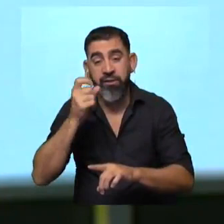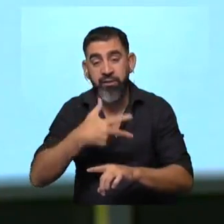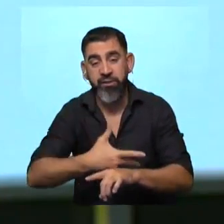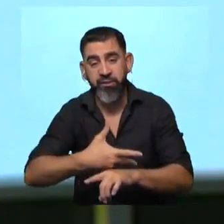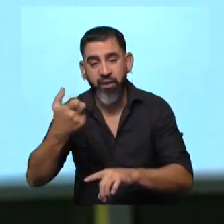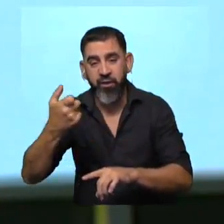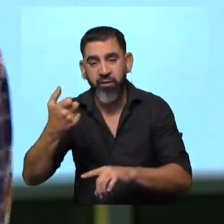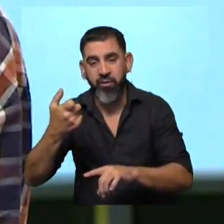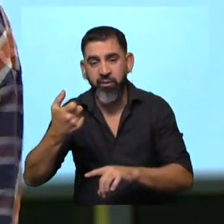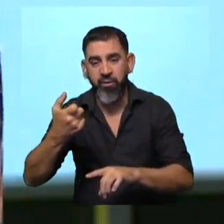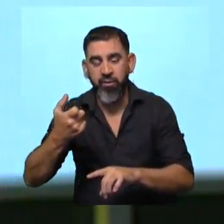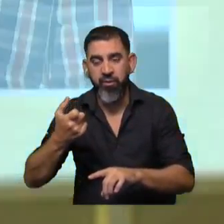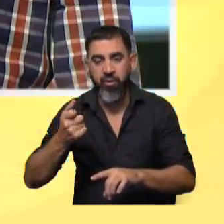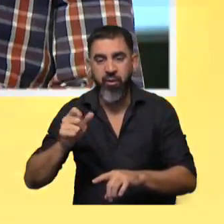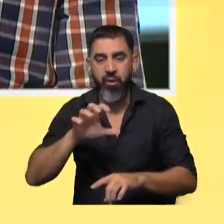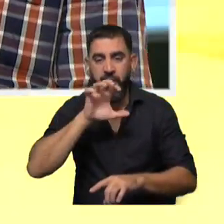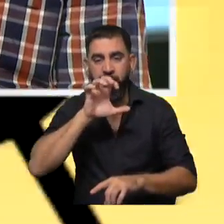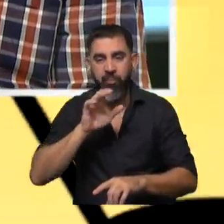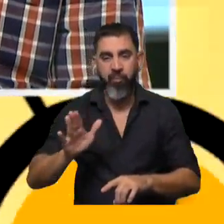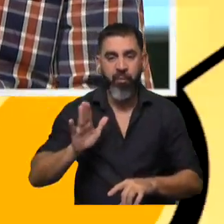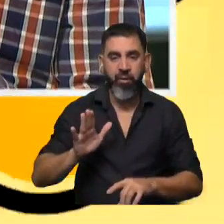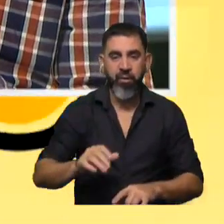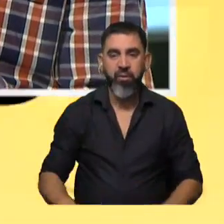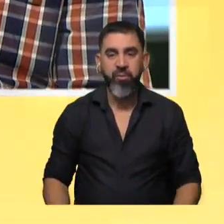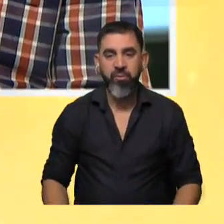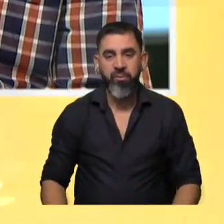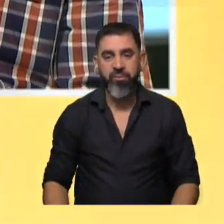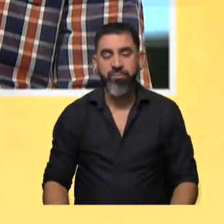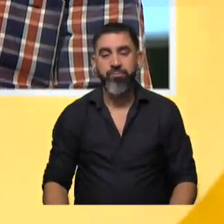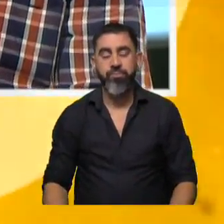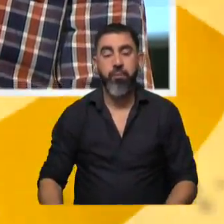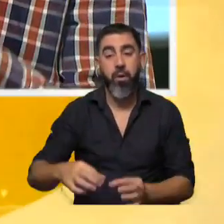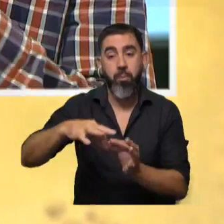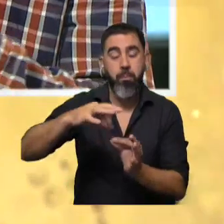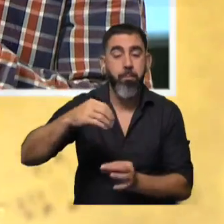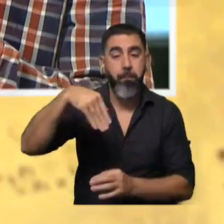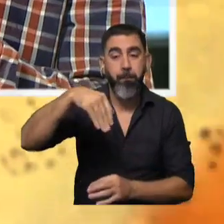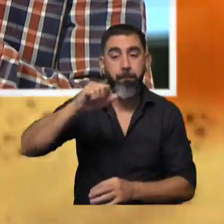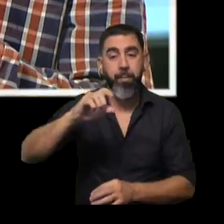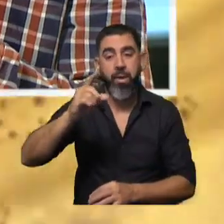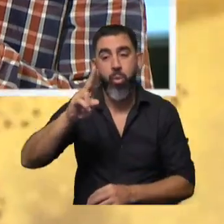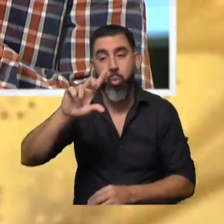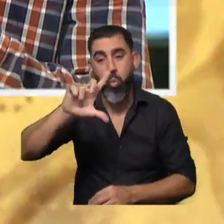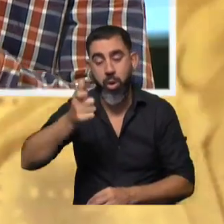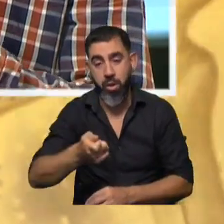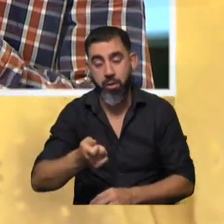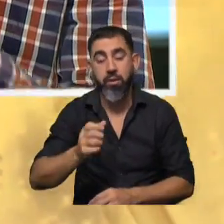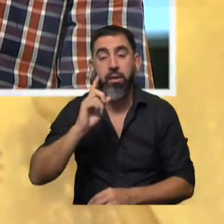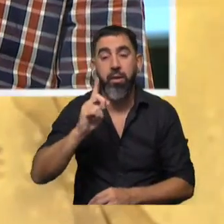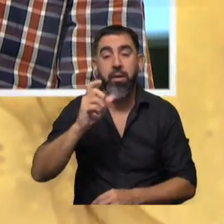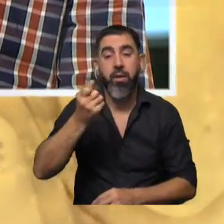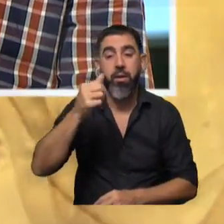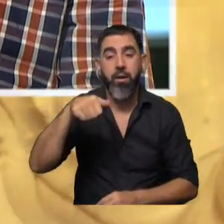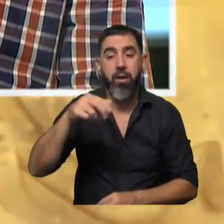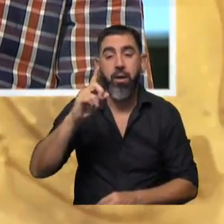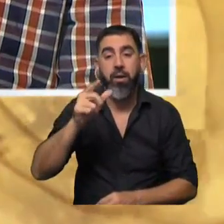hizo Dinora de ganglios linfáticos, de médula, etcétera, pudimos detectar que se trataba